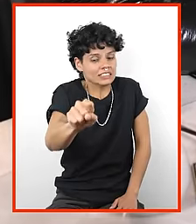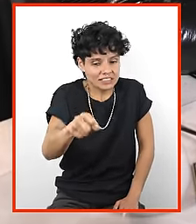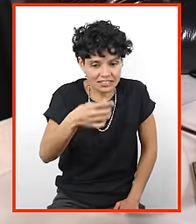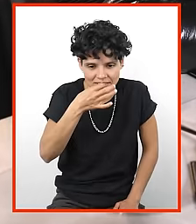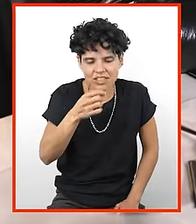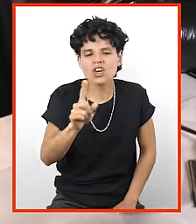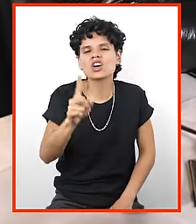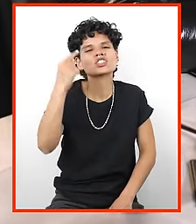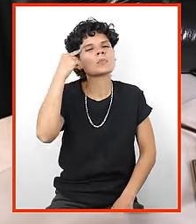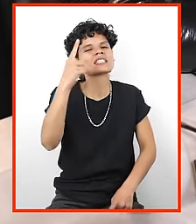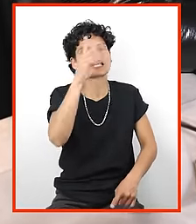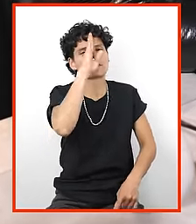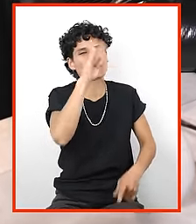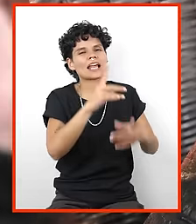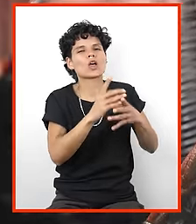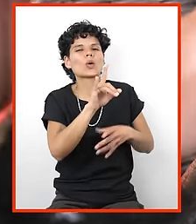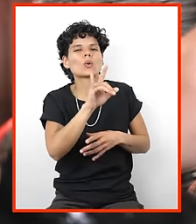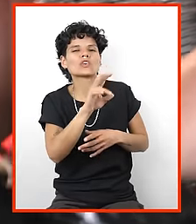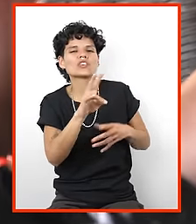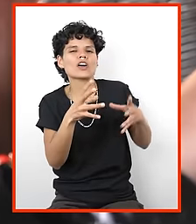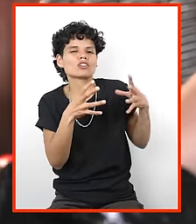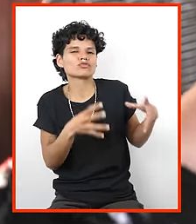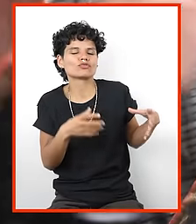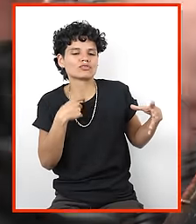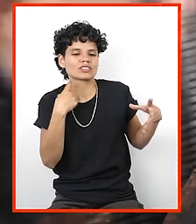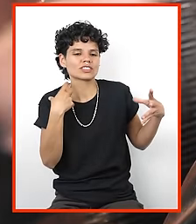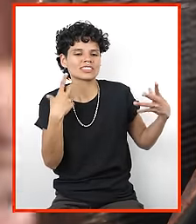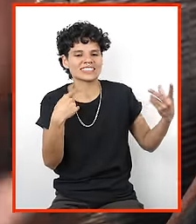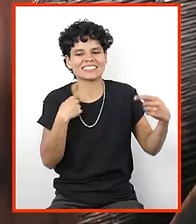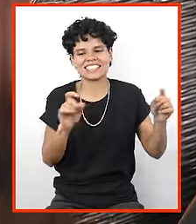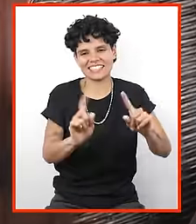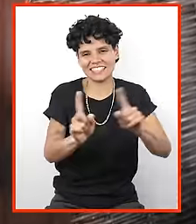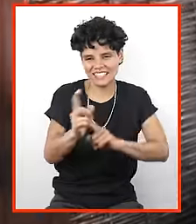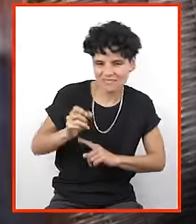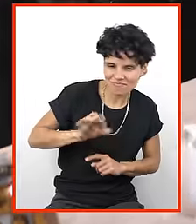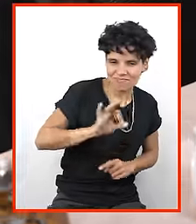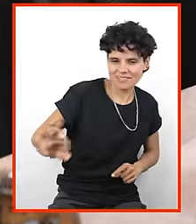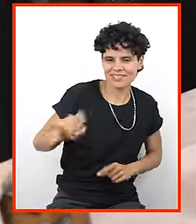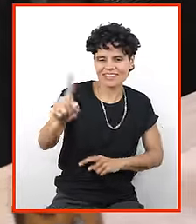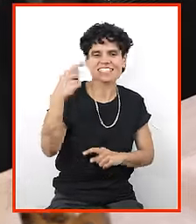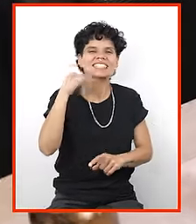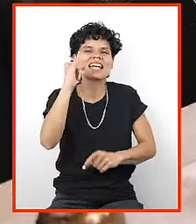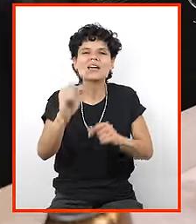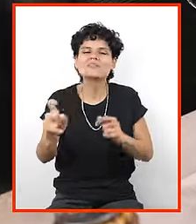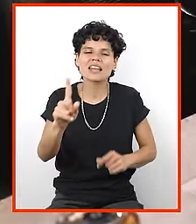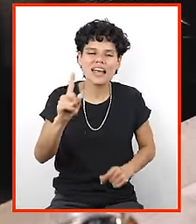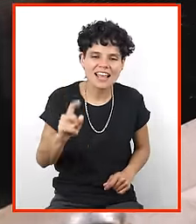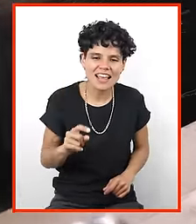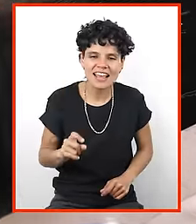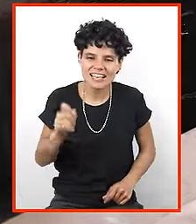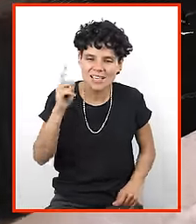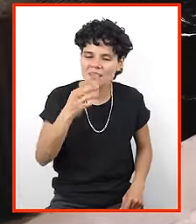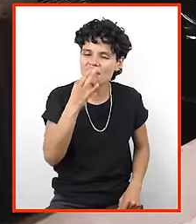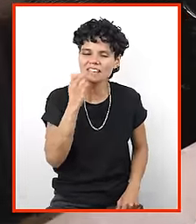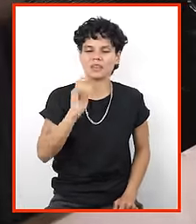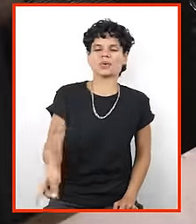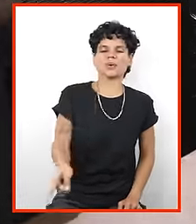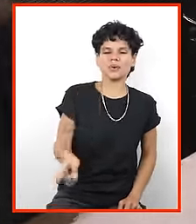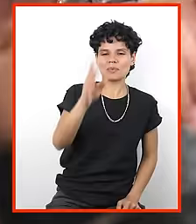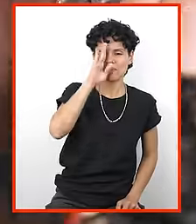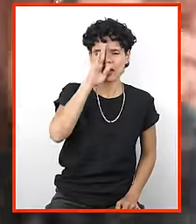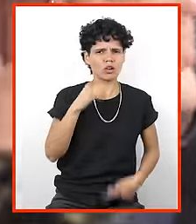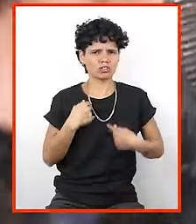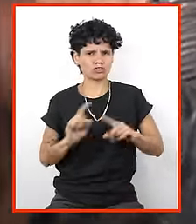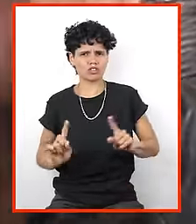Pensé que había sido la uva, pero... ¡Le echáis la culpa al perro! ¡Le echáis la culpa al perro! ¡Yo